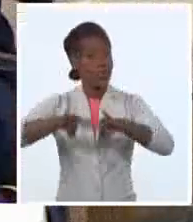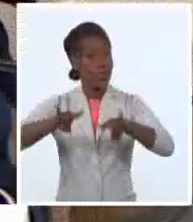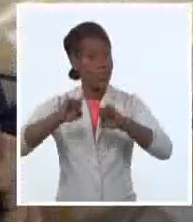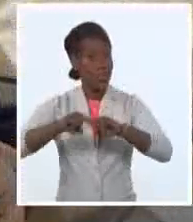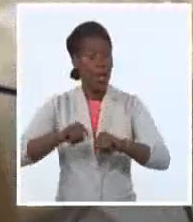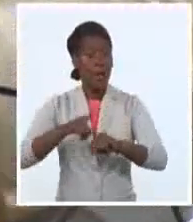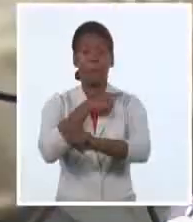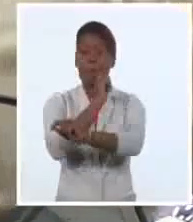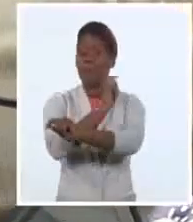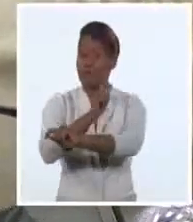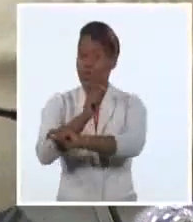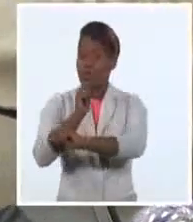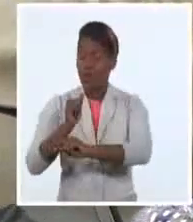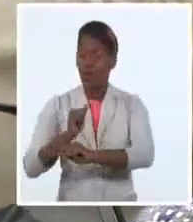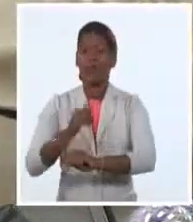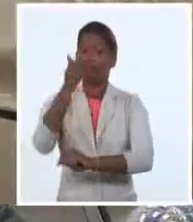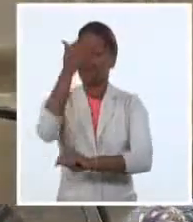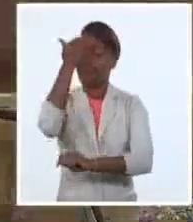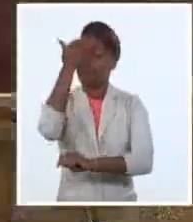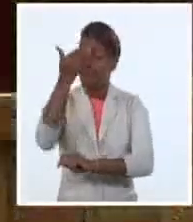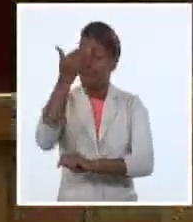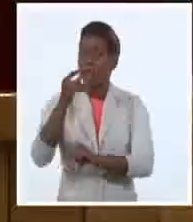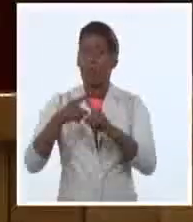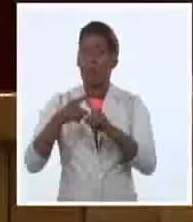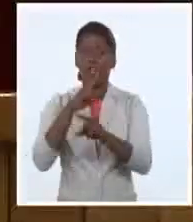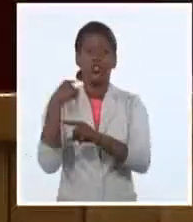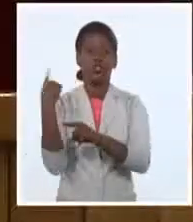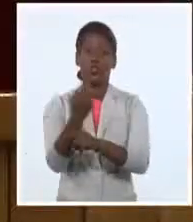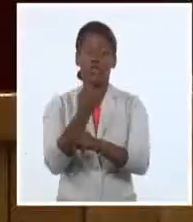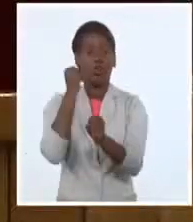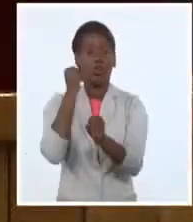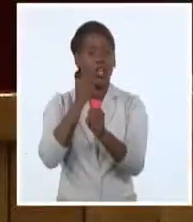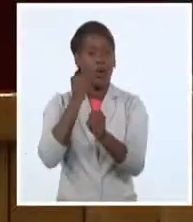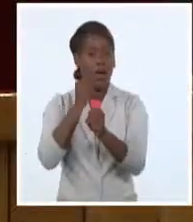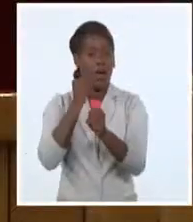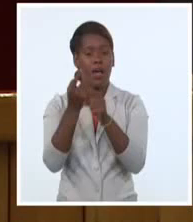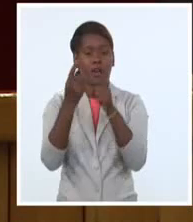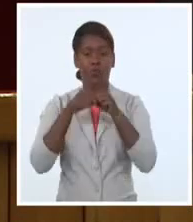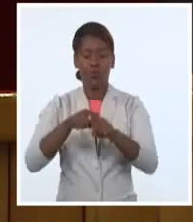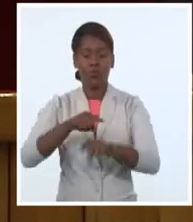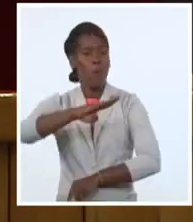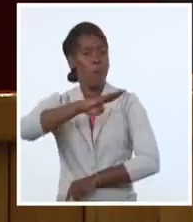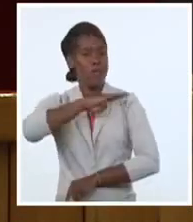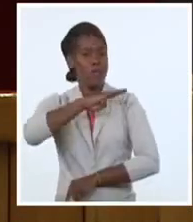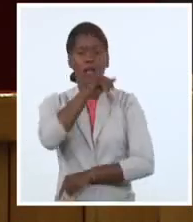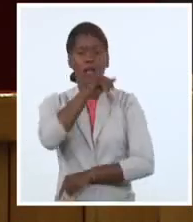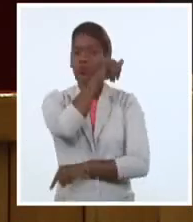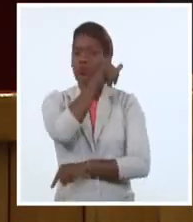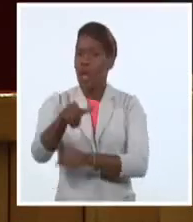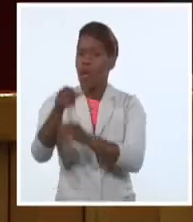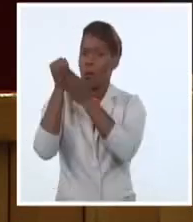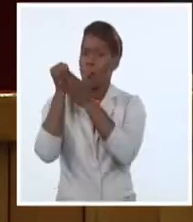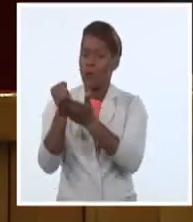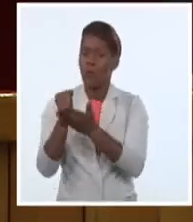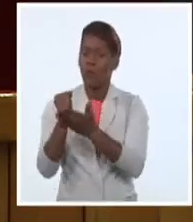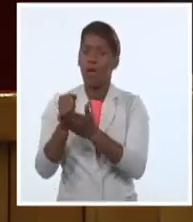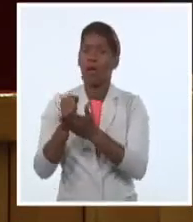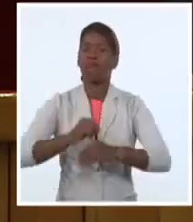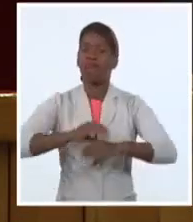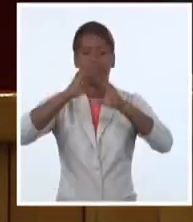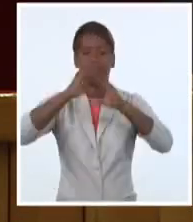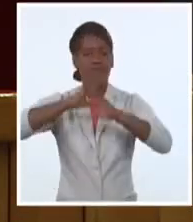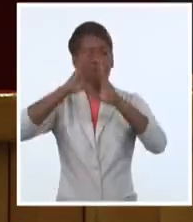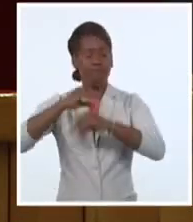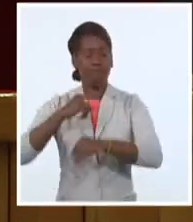nuestras instituciones armadas, las Fuerzas Armadas Revolucionarias y el Ministerio del Interior, que apoyan decisivamente los esfuerzos